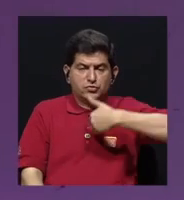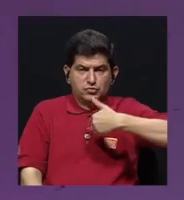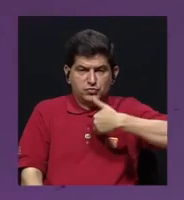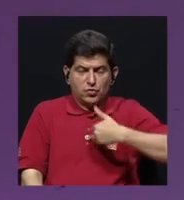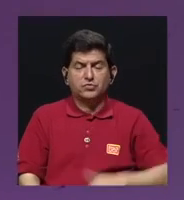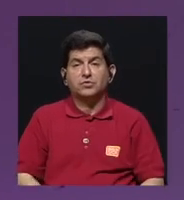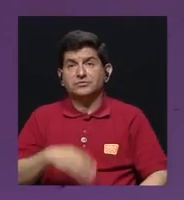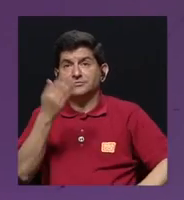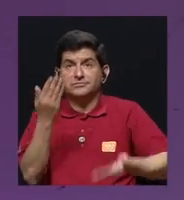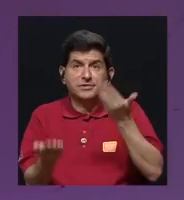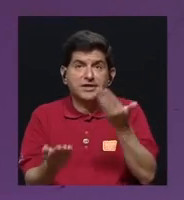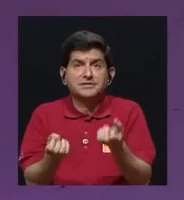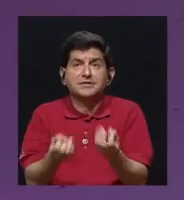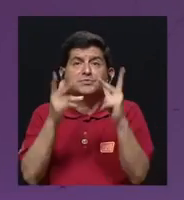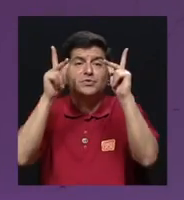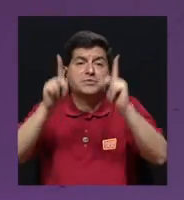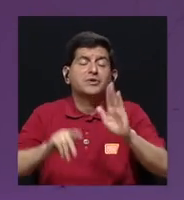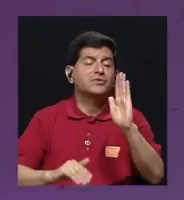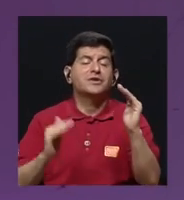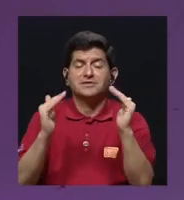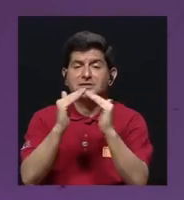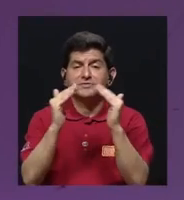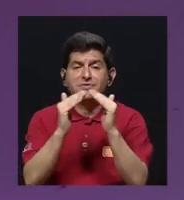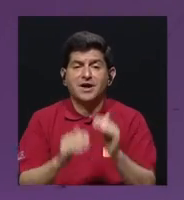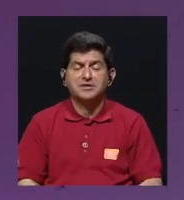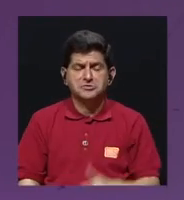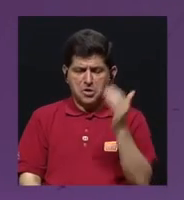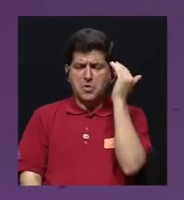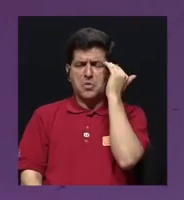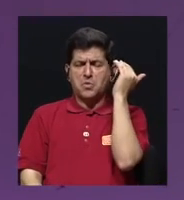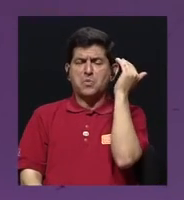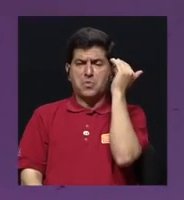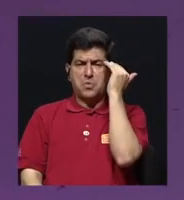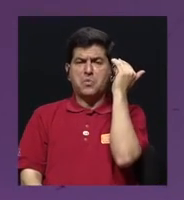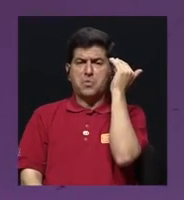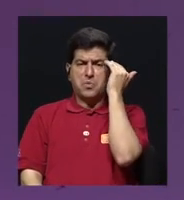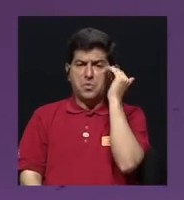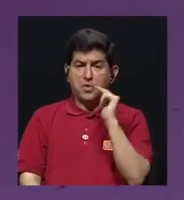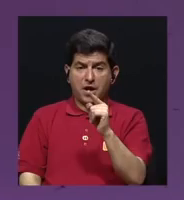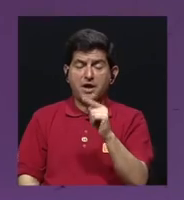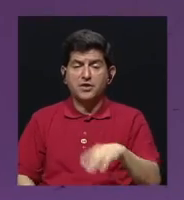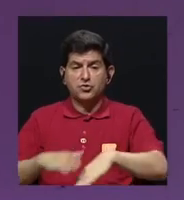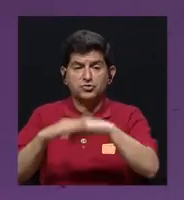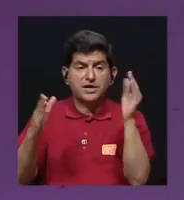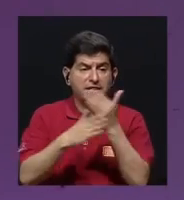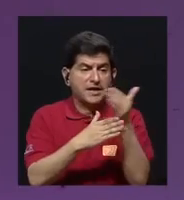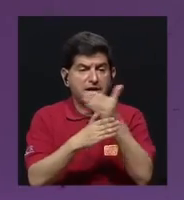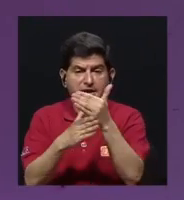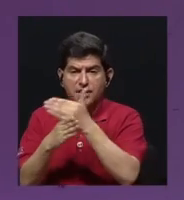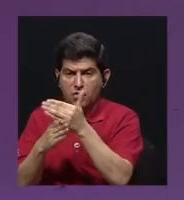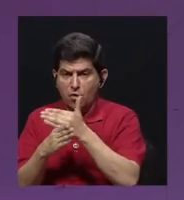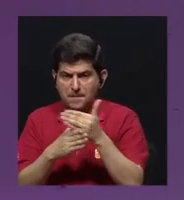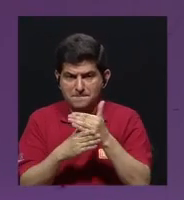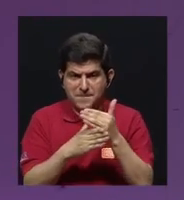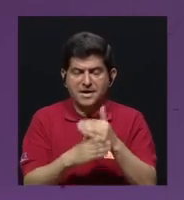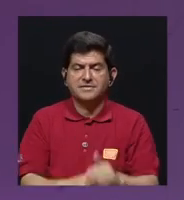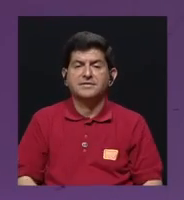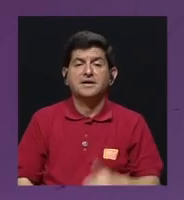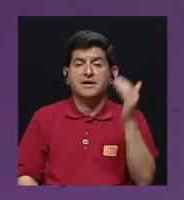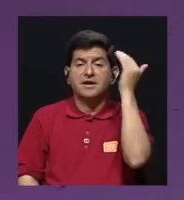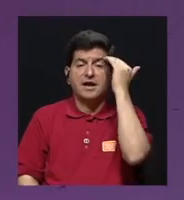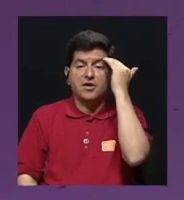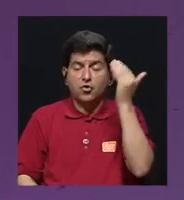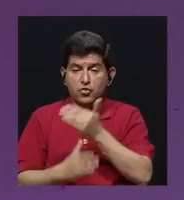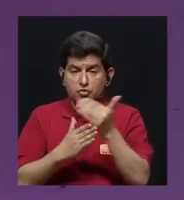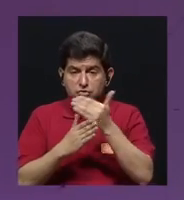tenemos, y posiblemente haya muchas personas en sus casas con grandes conocimientos. Salgan de allí, compartan sus conocimientos, que los conocimientos